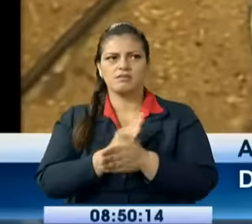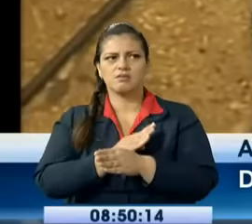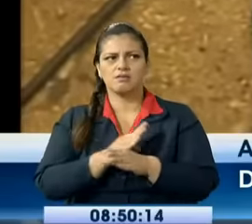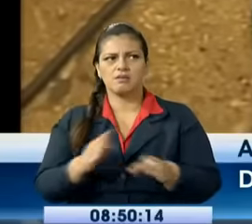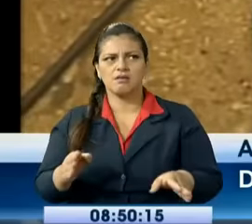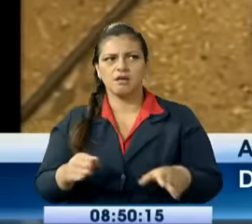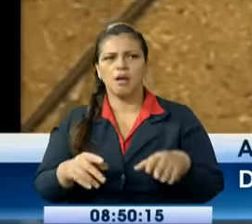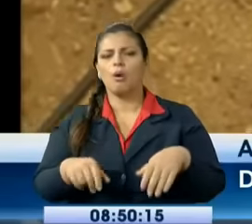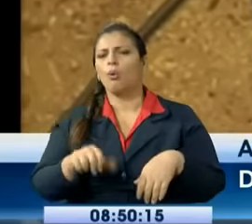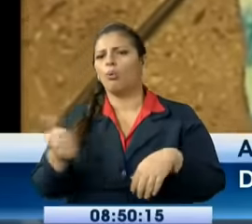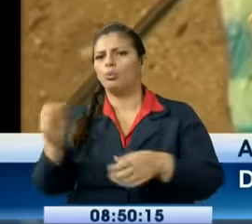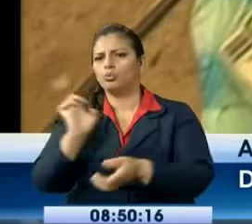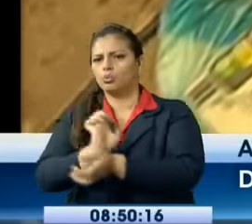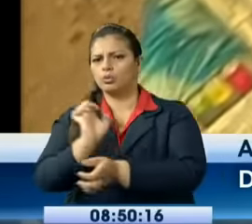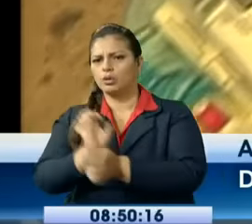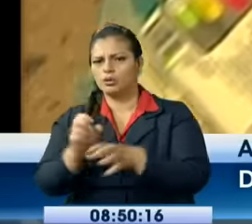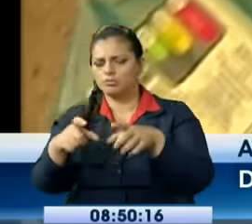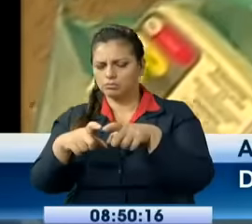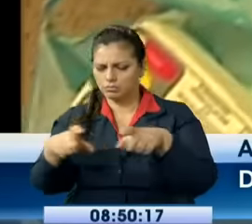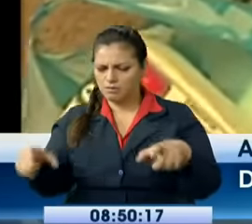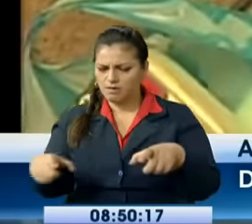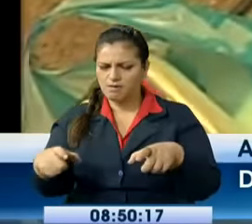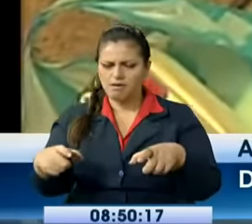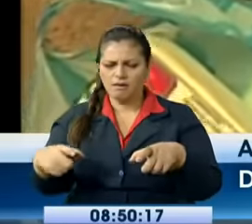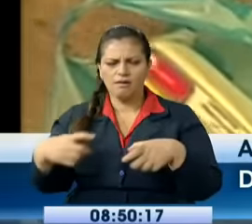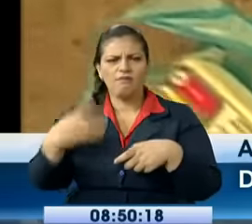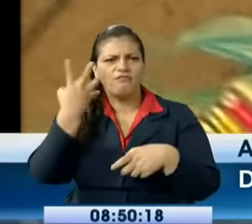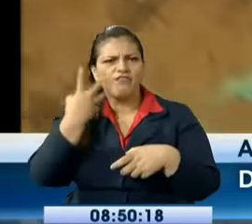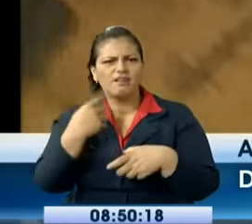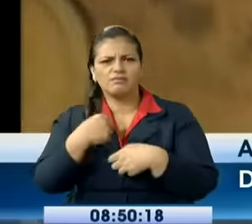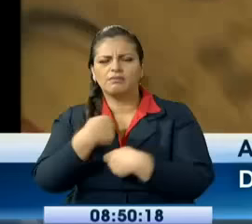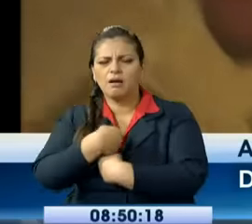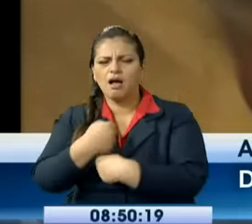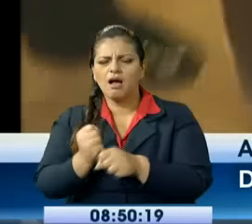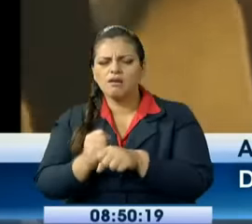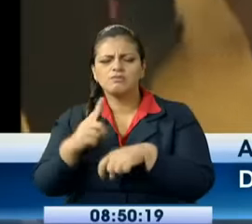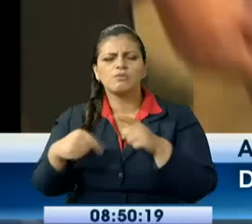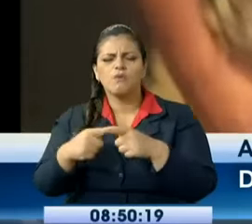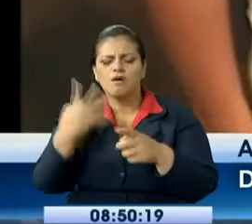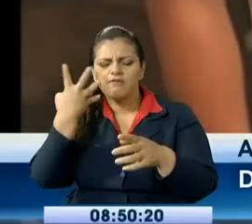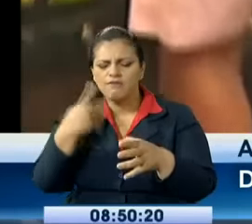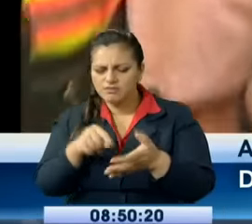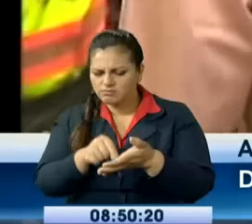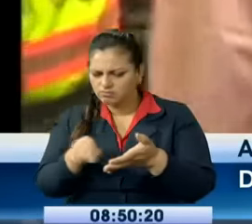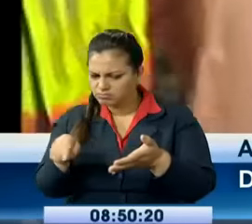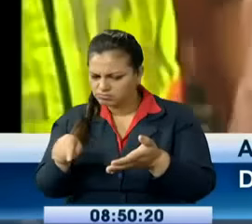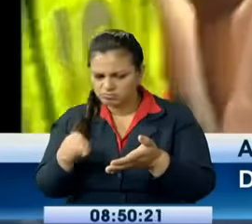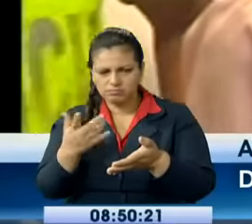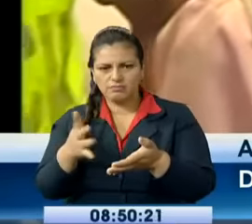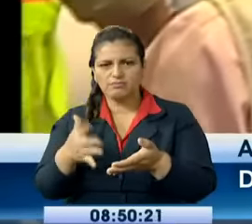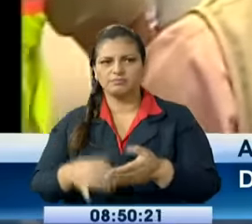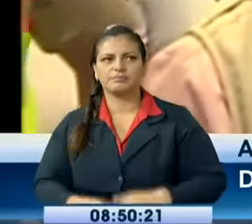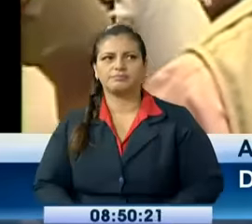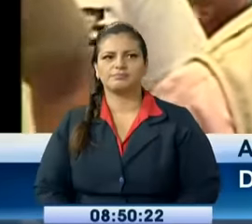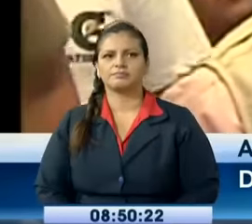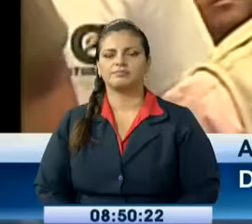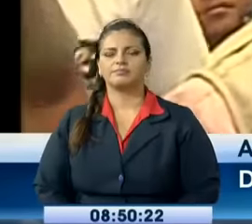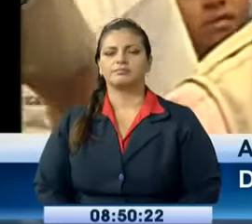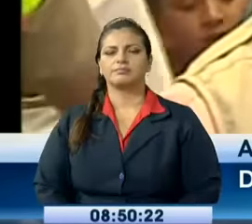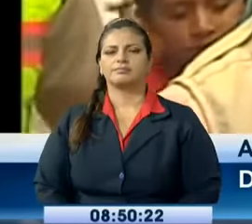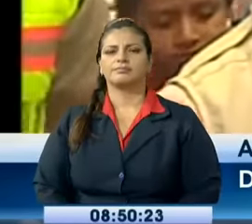sin fecha de caducidad, sin nada. Abogado, esto parece ser que son cosas que se encuentran desafortunadamente en algunos mercados, porque no es la primera